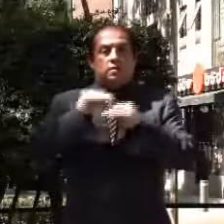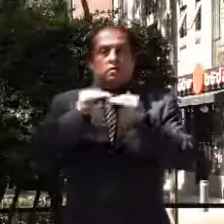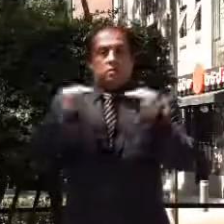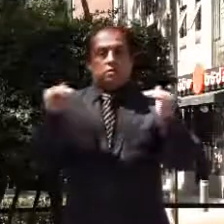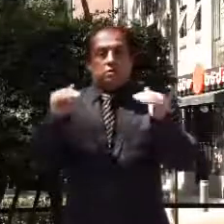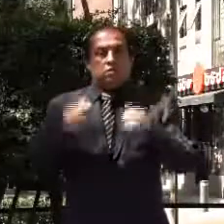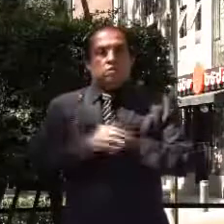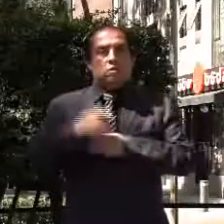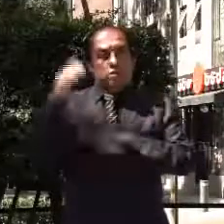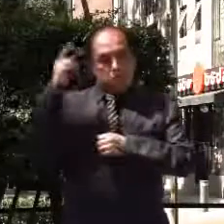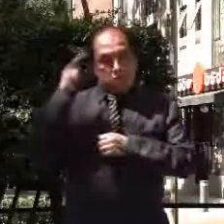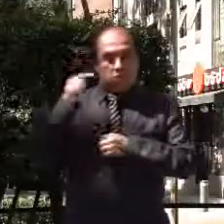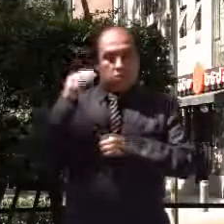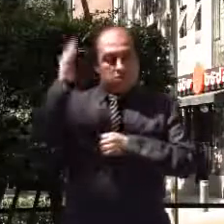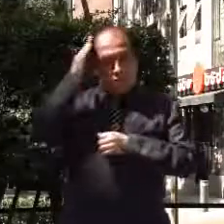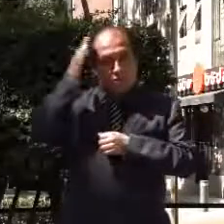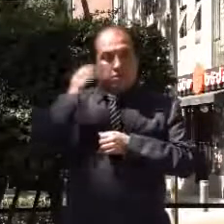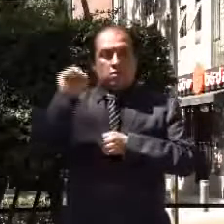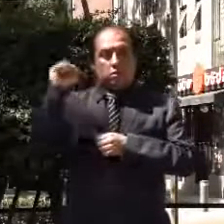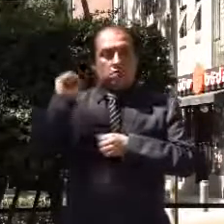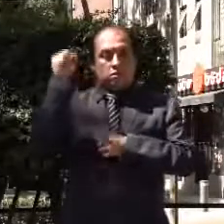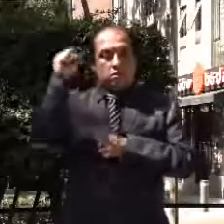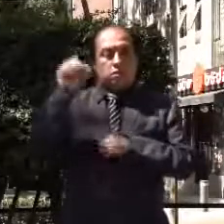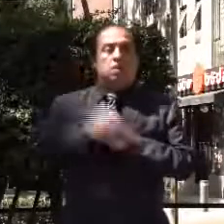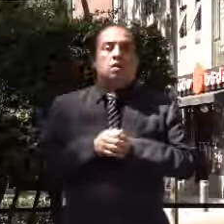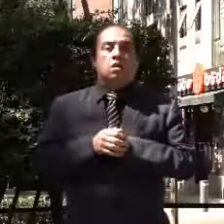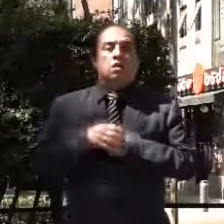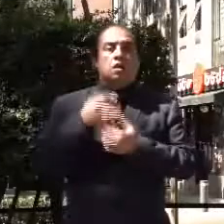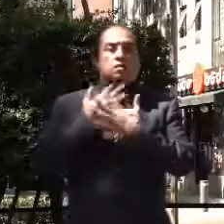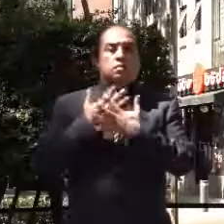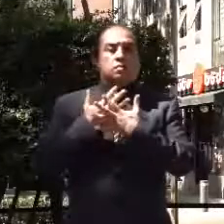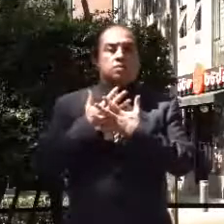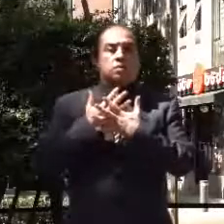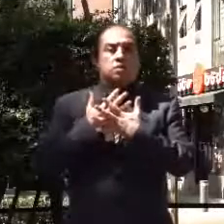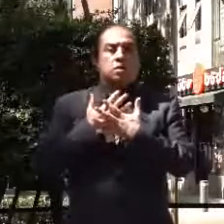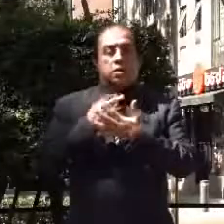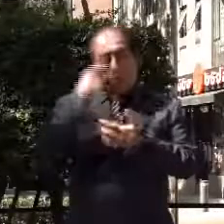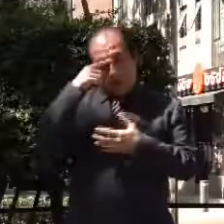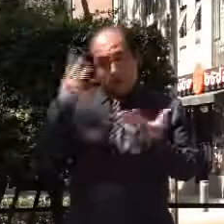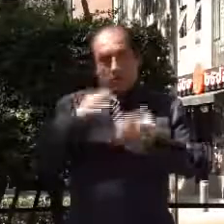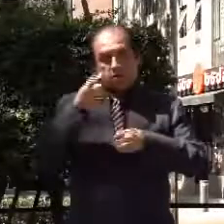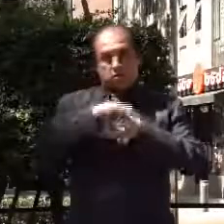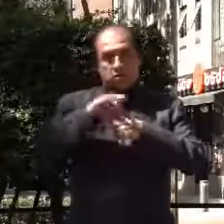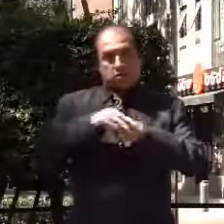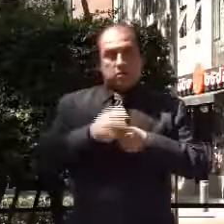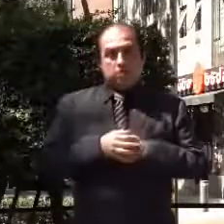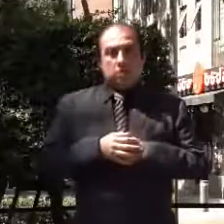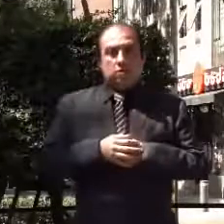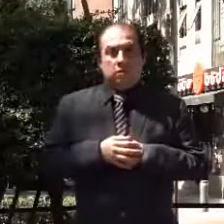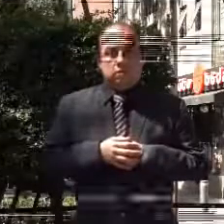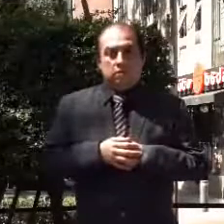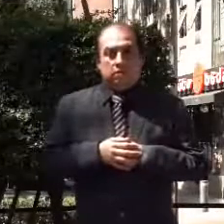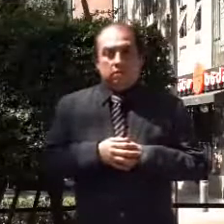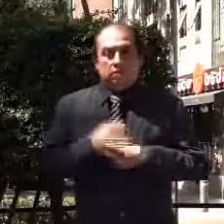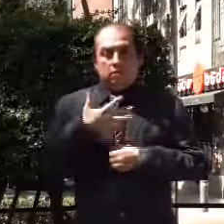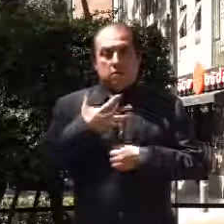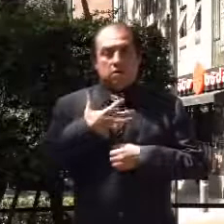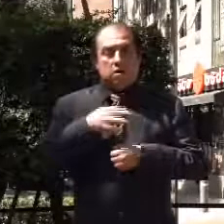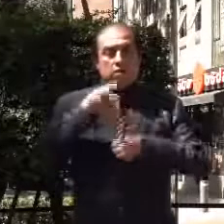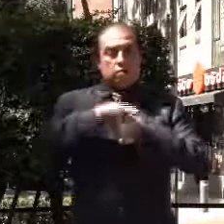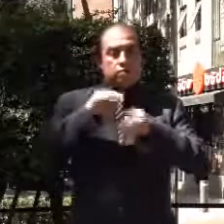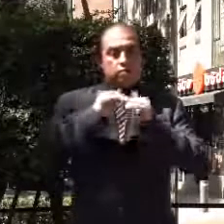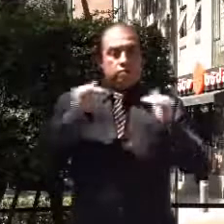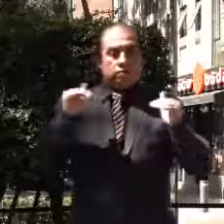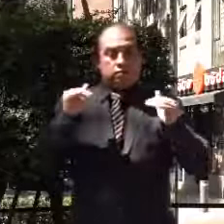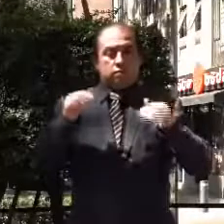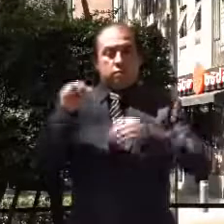sindicales. Entonces, pues habría que esperar al momento preciso para que puedan realizarse las elecciones. Y debería haber democracia sindical.